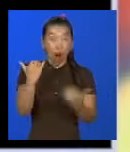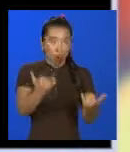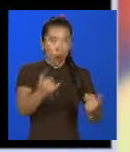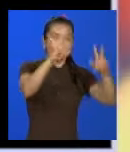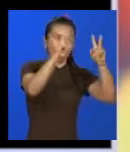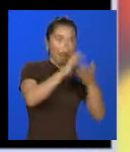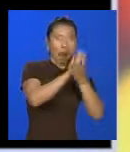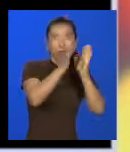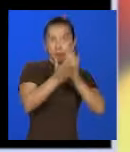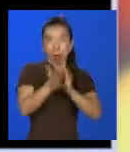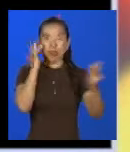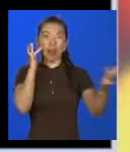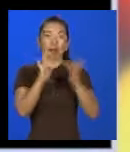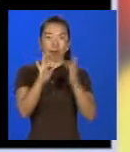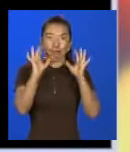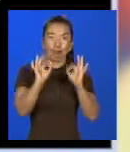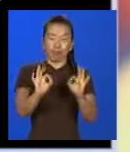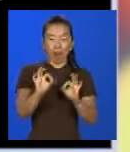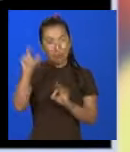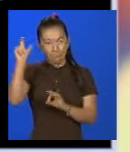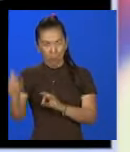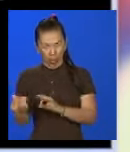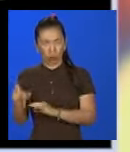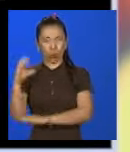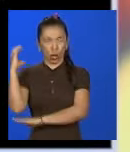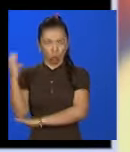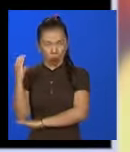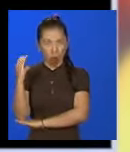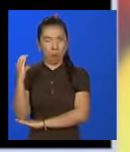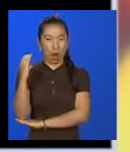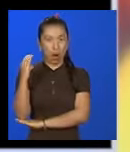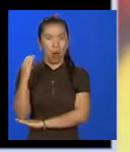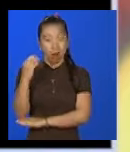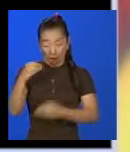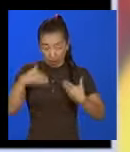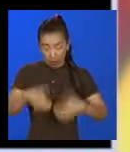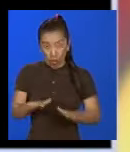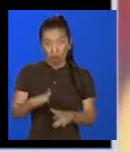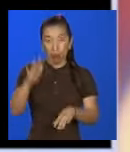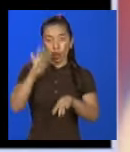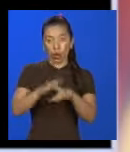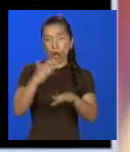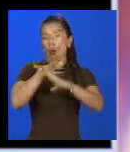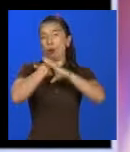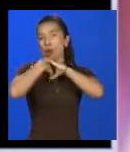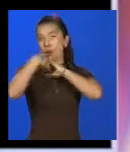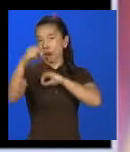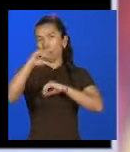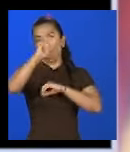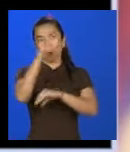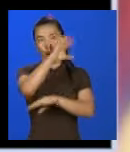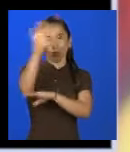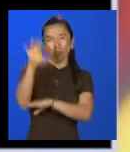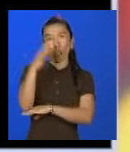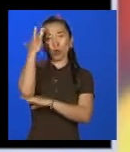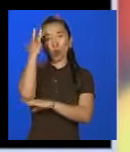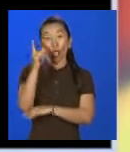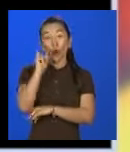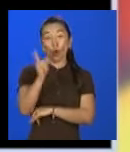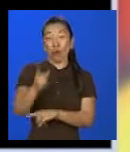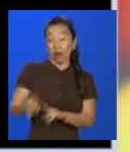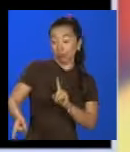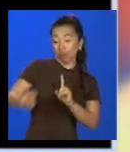hablar mucho de estos colombianos que llevan algunas décadas viviendo afuera del país y que han tenido que irse simplemente para salvar la vida, porque